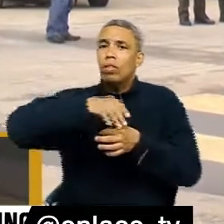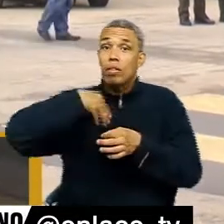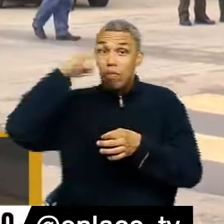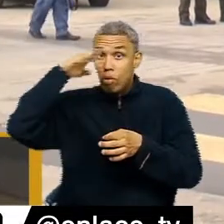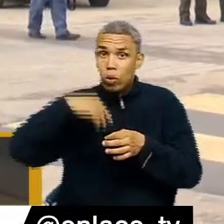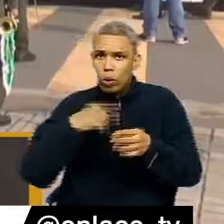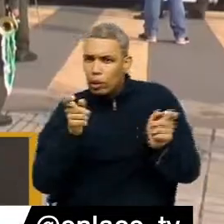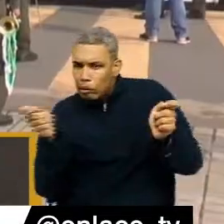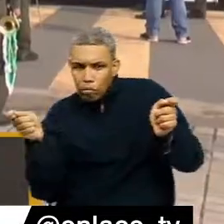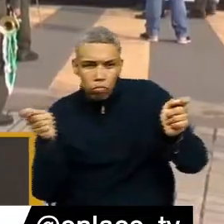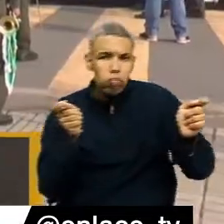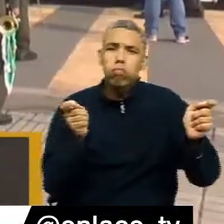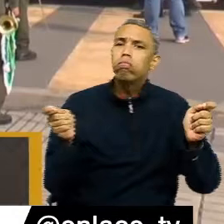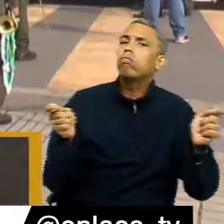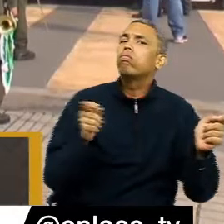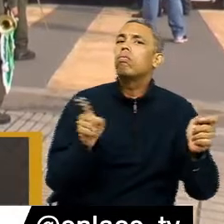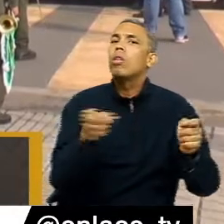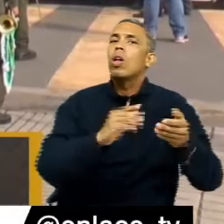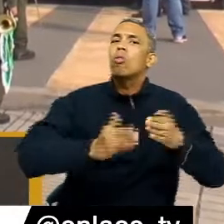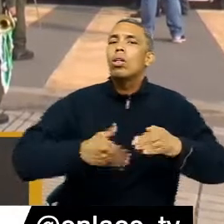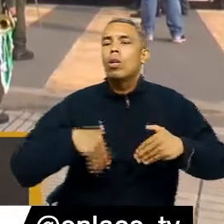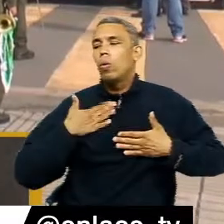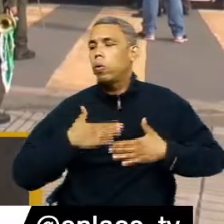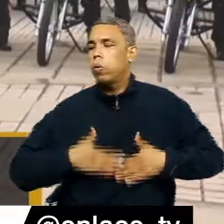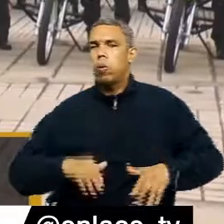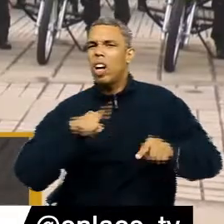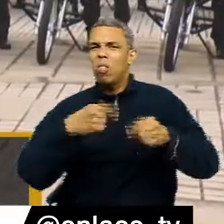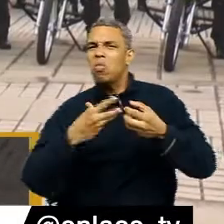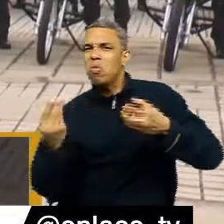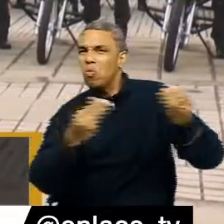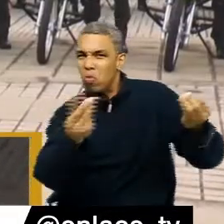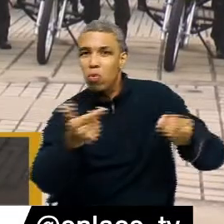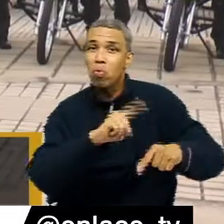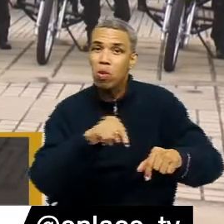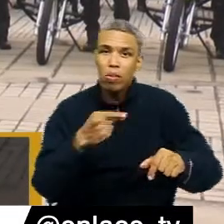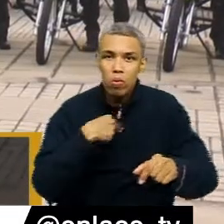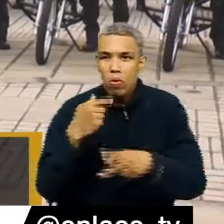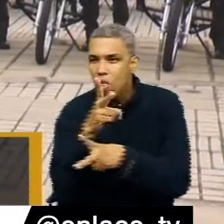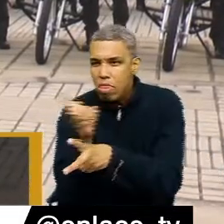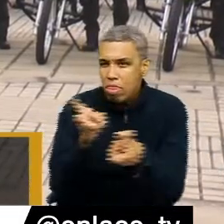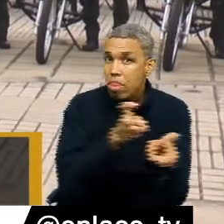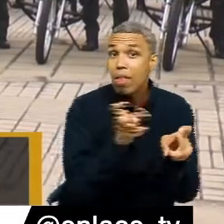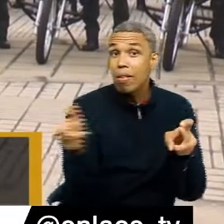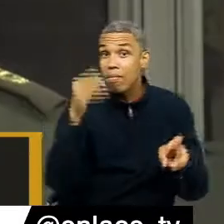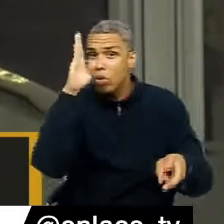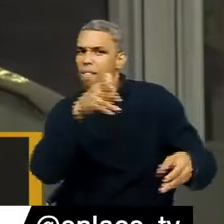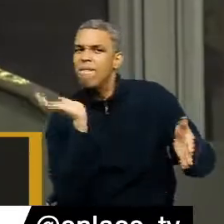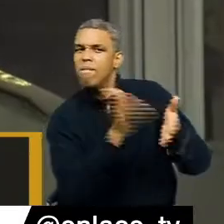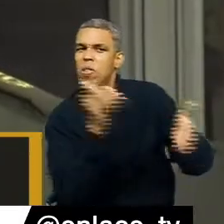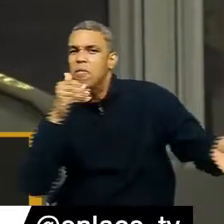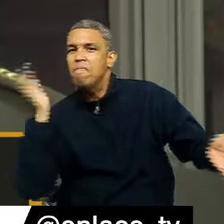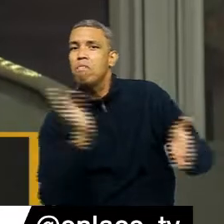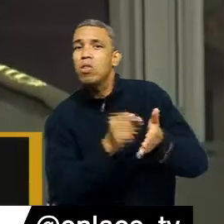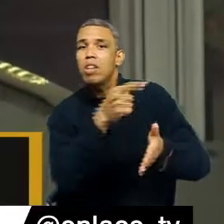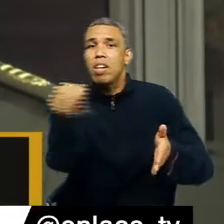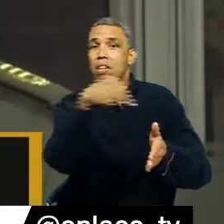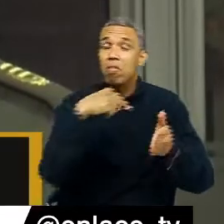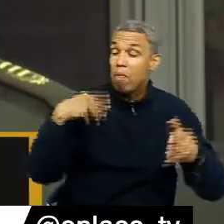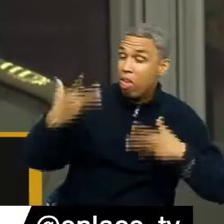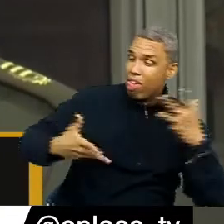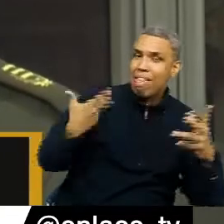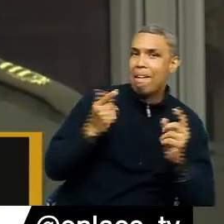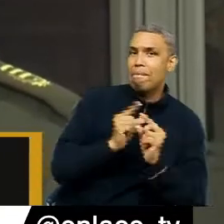controlar situaciones adversas, logrando duros golpes a estructuras delincuenciales sin perder su don de servicio comunitario. Renovar nuestro compromiso con